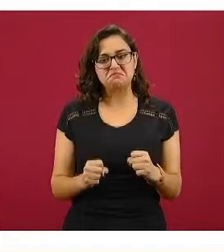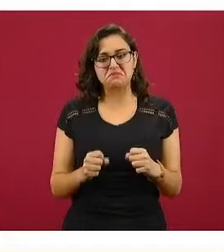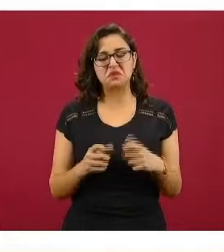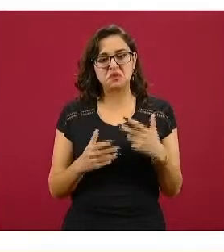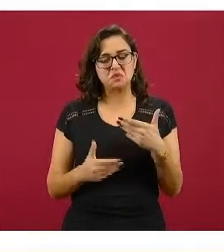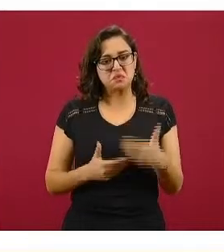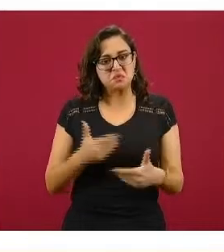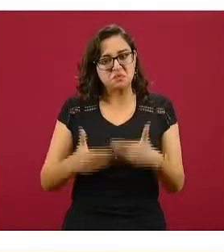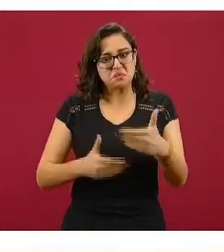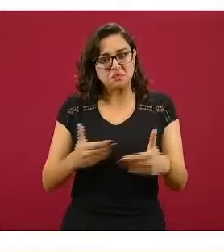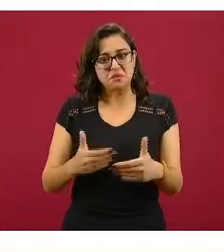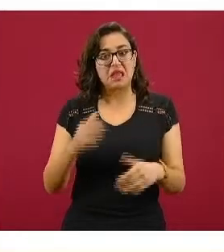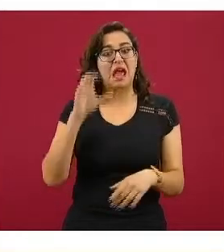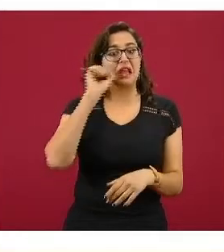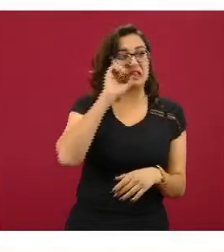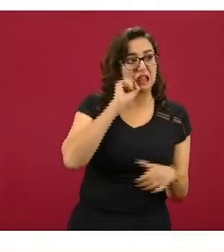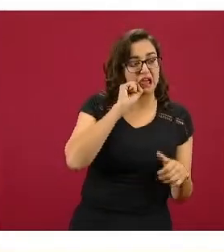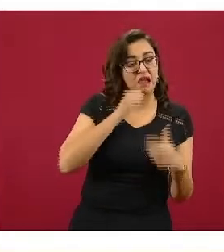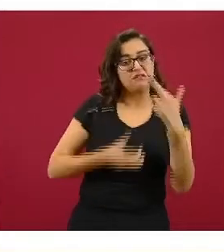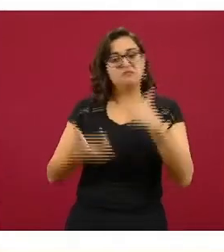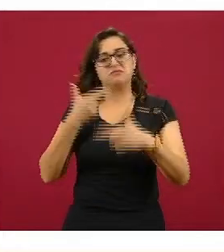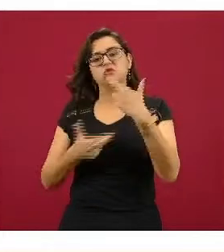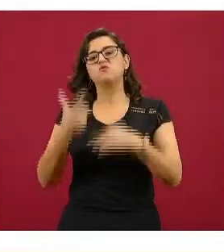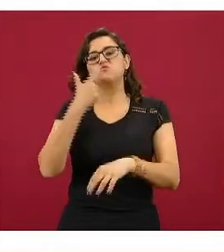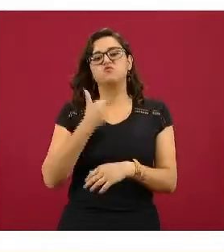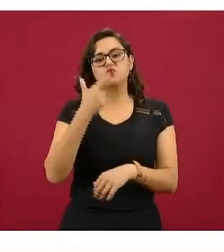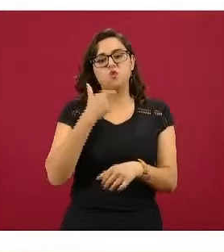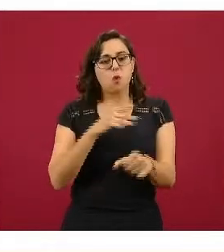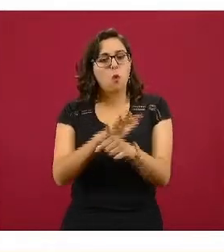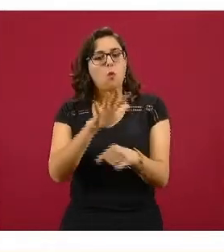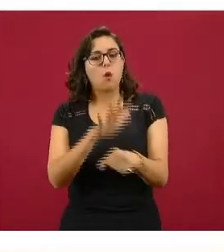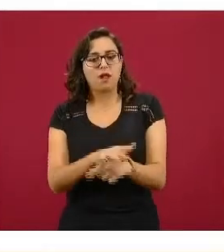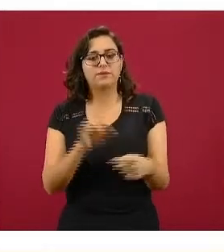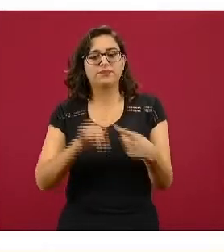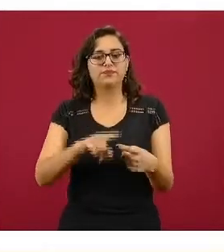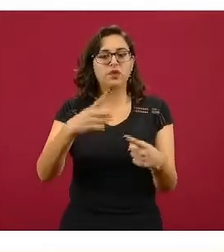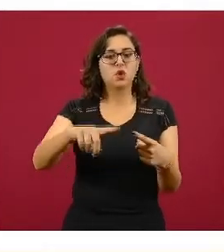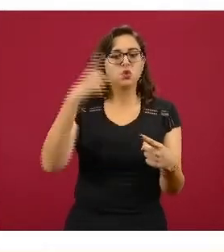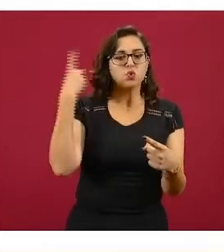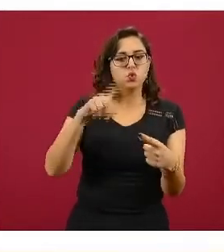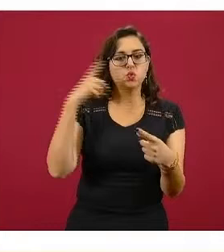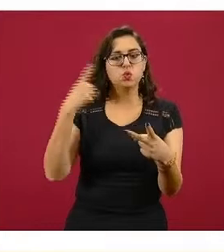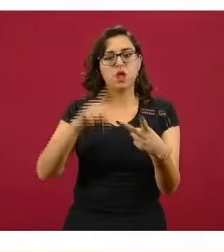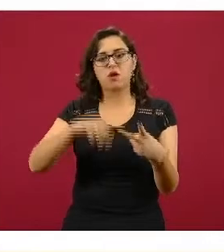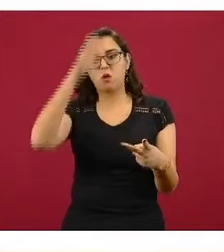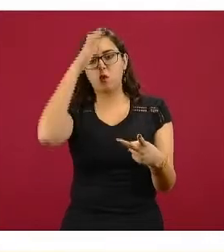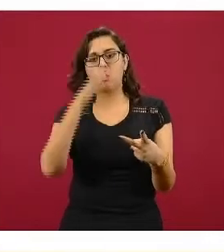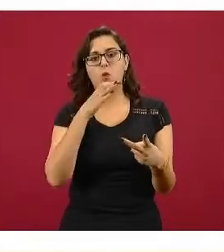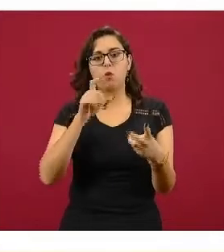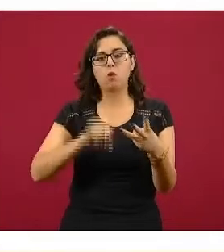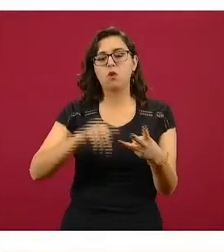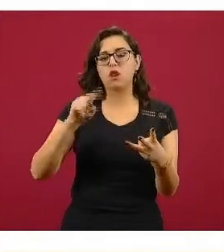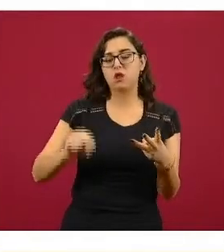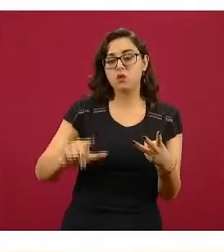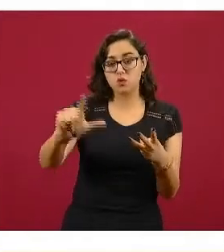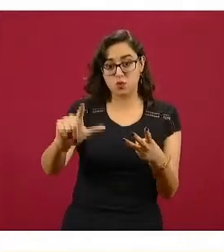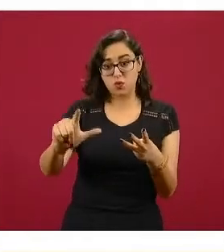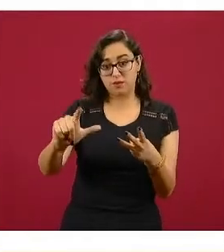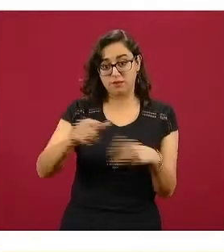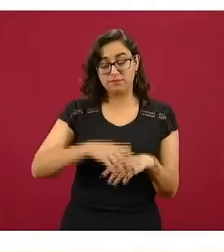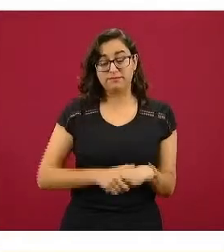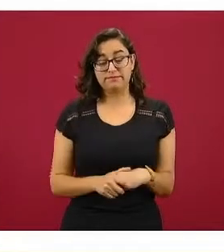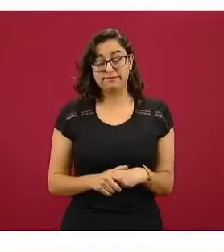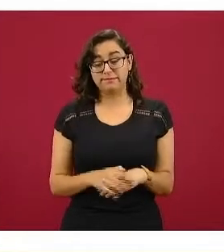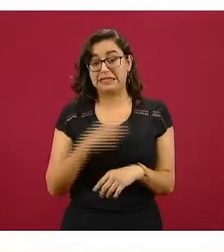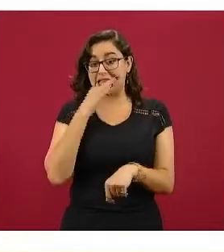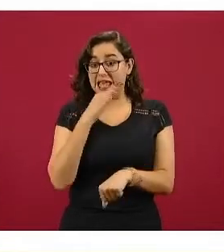nivel máximo, es decir, que cambien de naranja a rojo. Estas son Durango, Coahuila y Nuevo León. Entonces, aquí